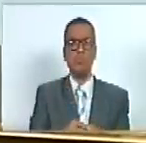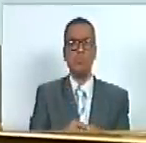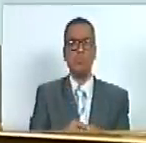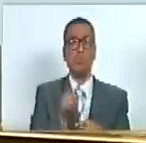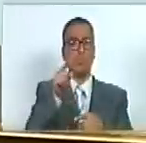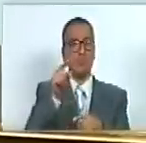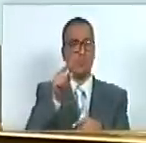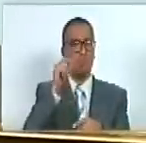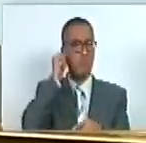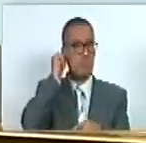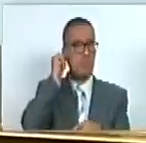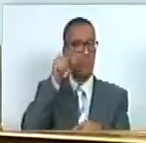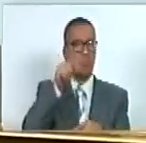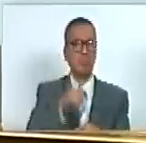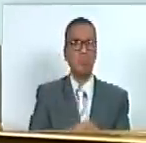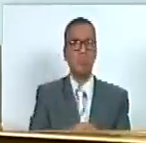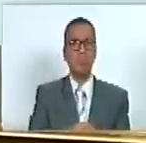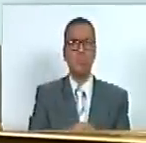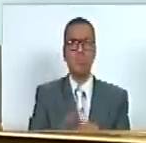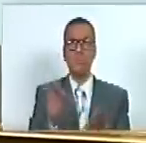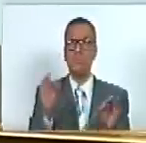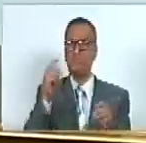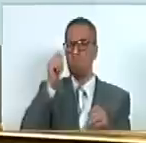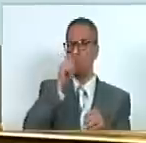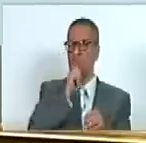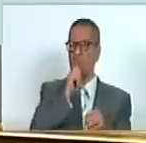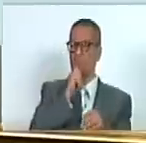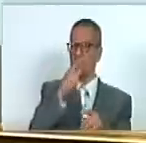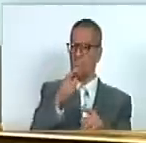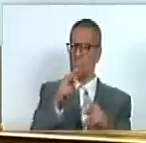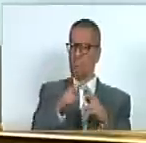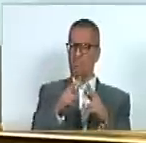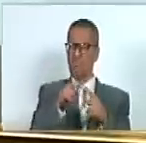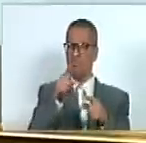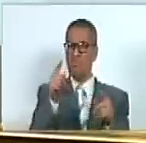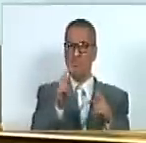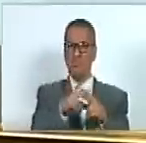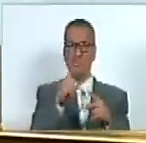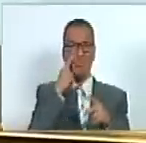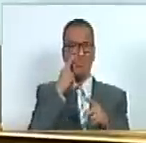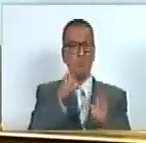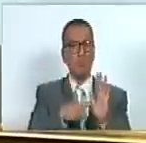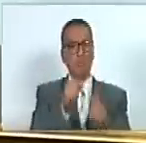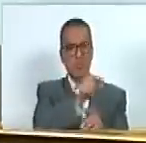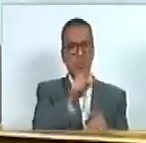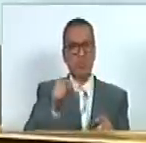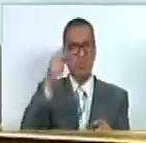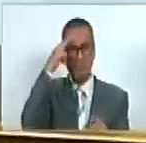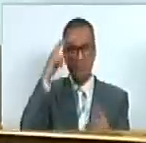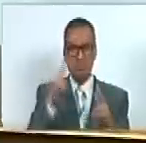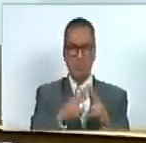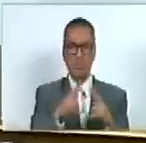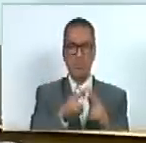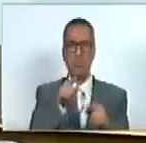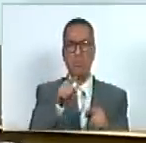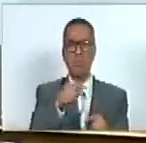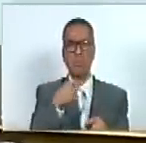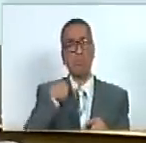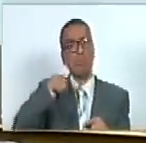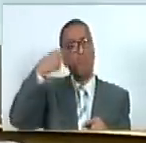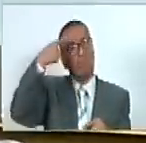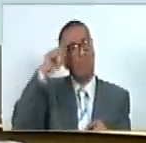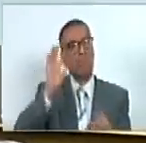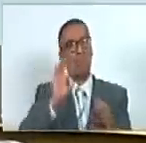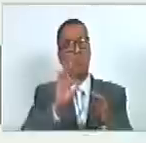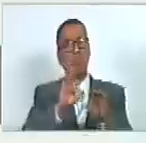Pero esta señora, que nadie sabe quién es, pónchala ahí a ver si alguien, puede ser que algún